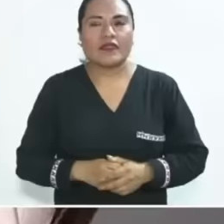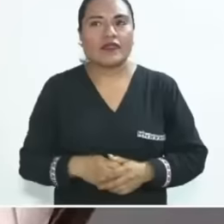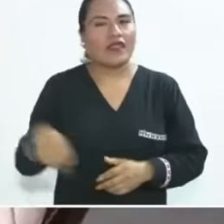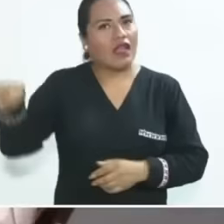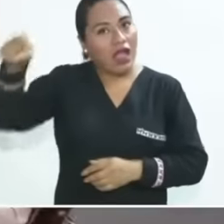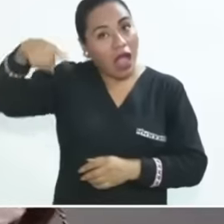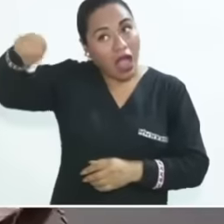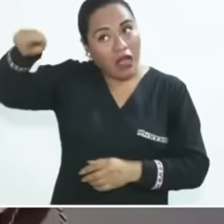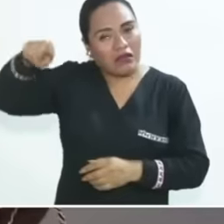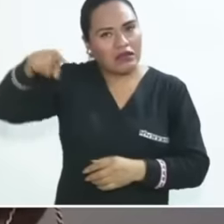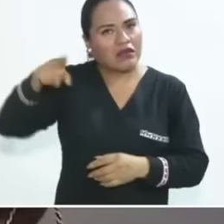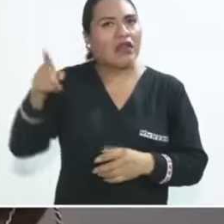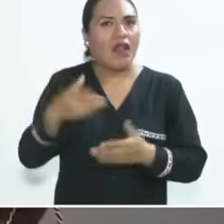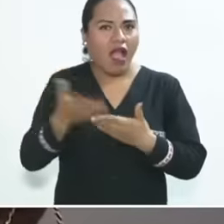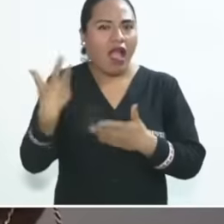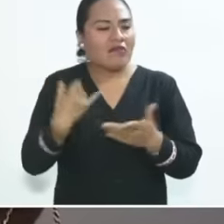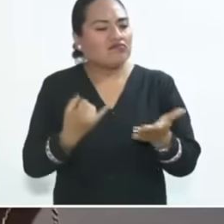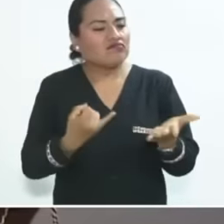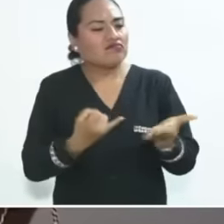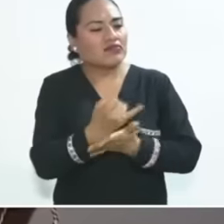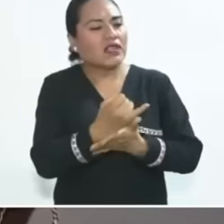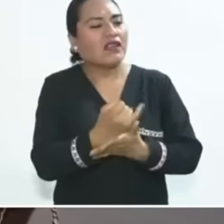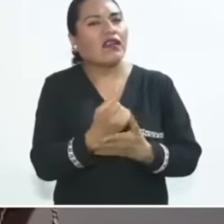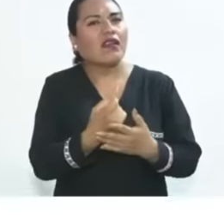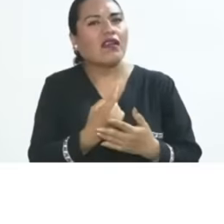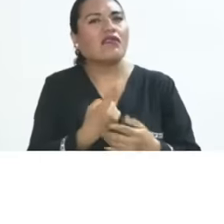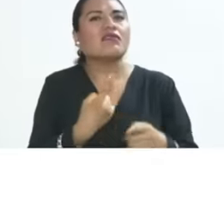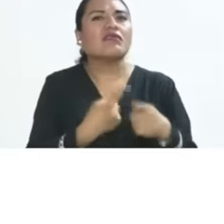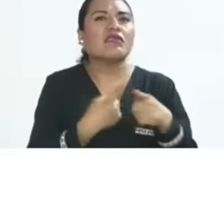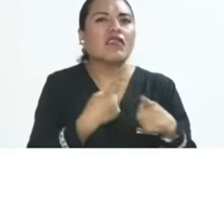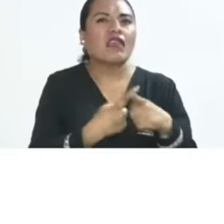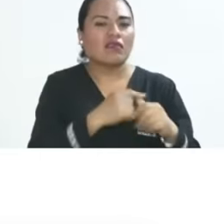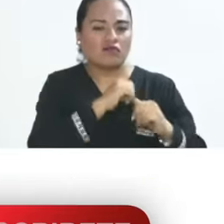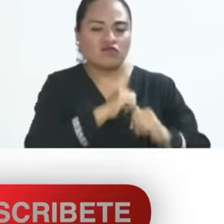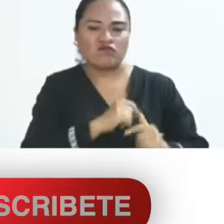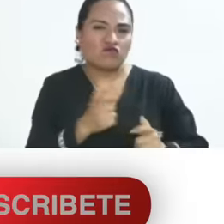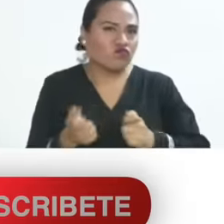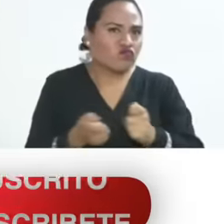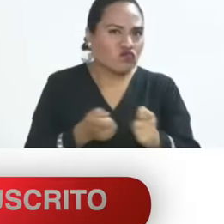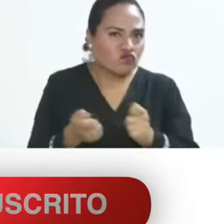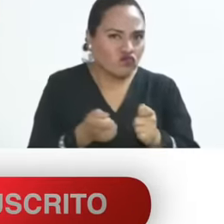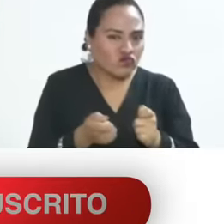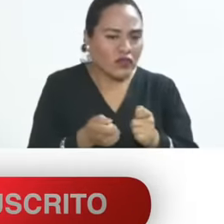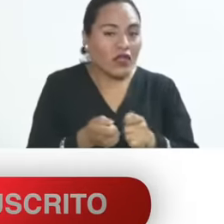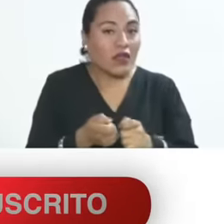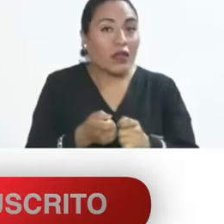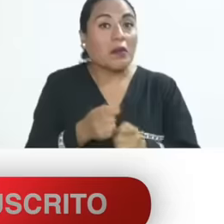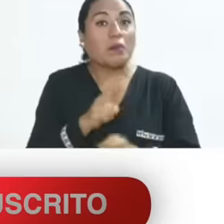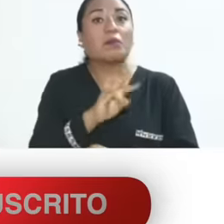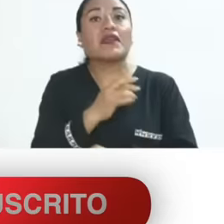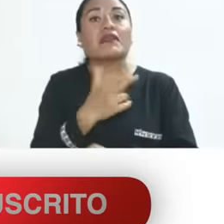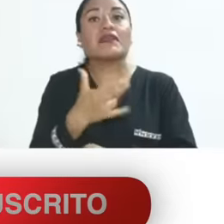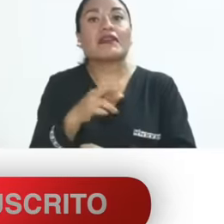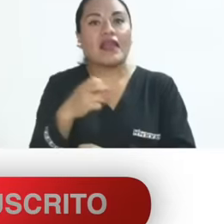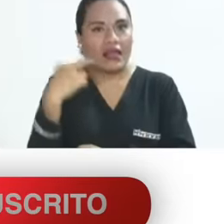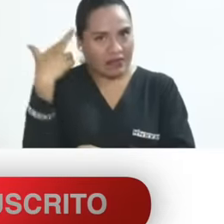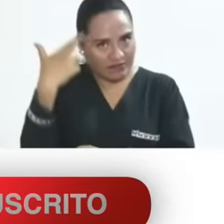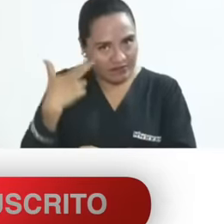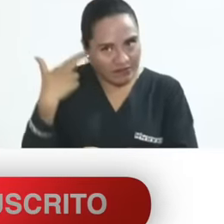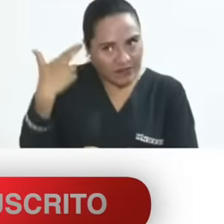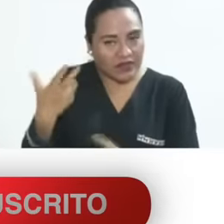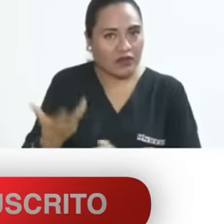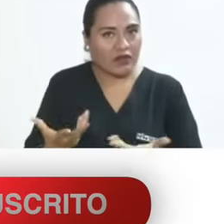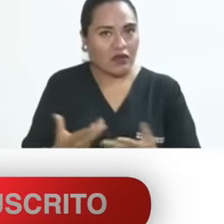decidían quién iba a gobernar México y eran virreyes,